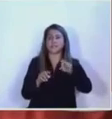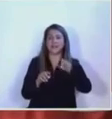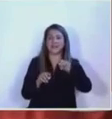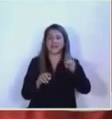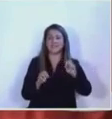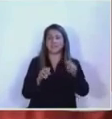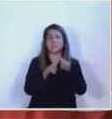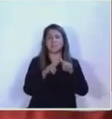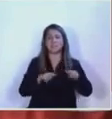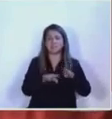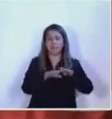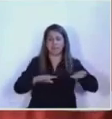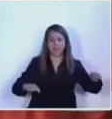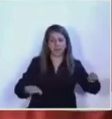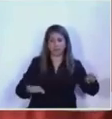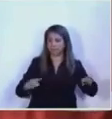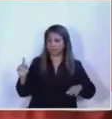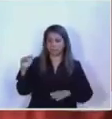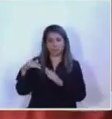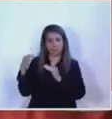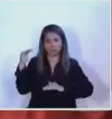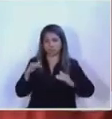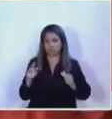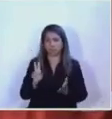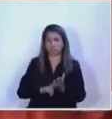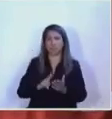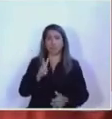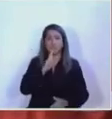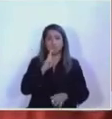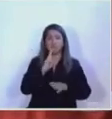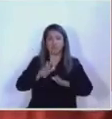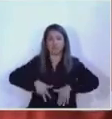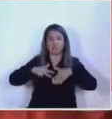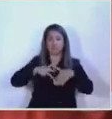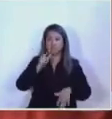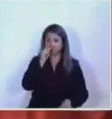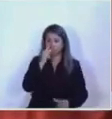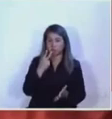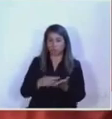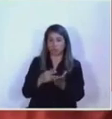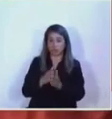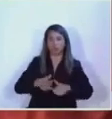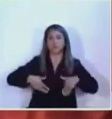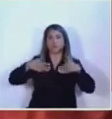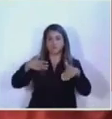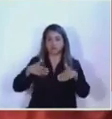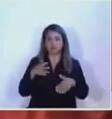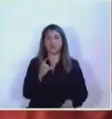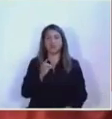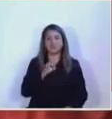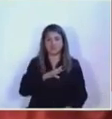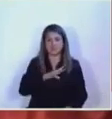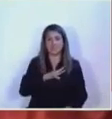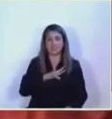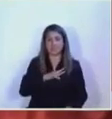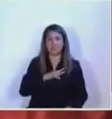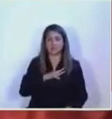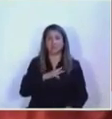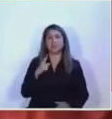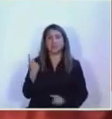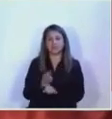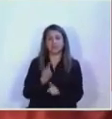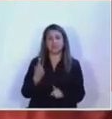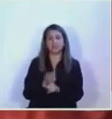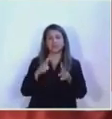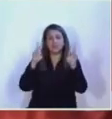el mundo. El viernes 18 de octubre de 2019, en Chile se conversaba acerca